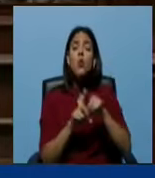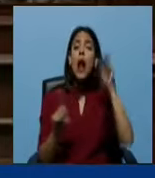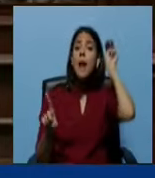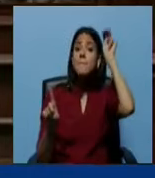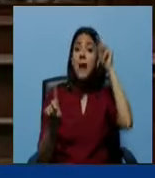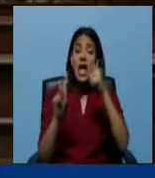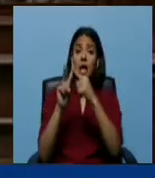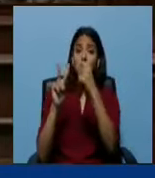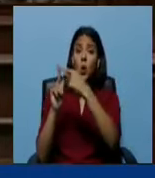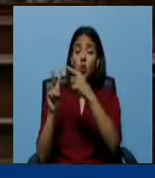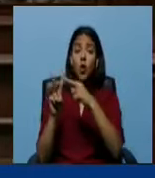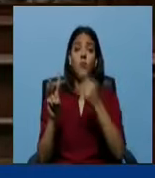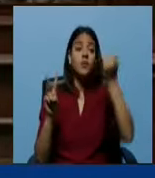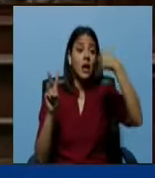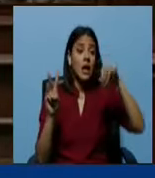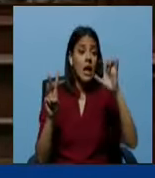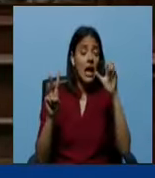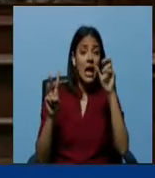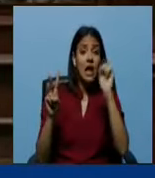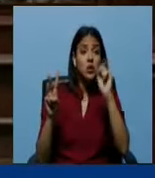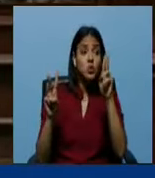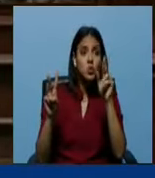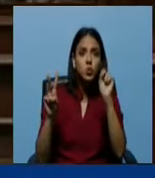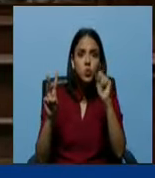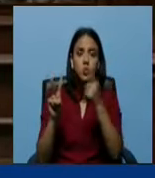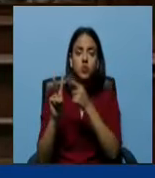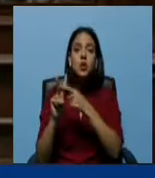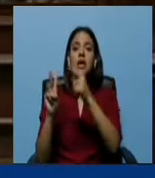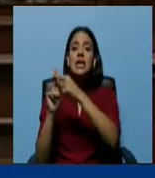aquí, Jesús Martínez, Fernando Soto Roja.